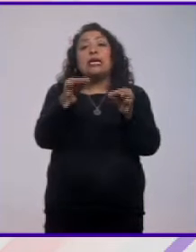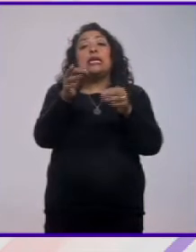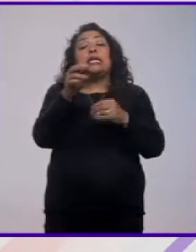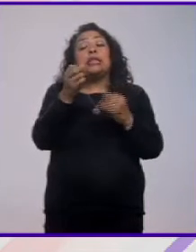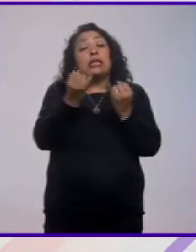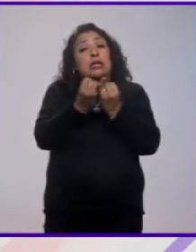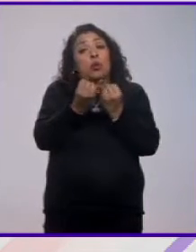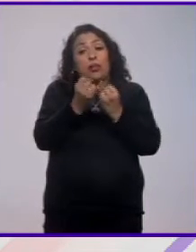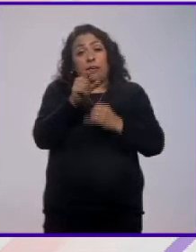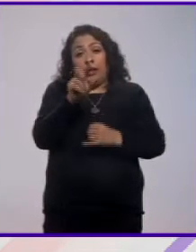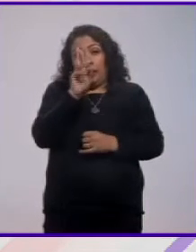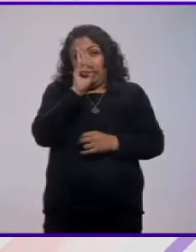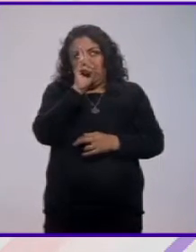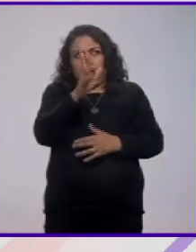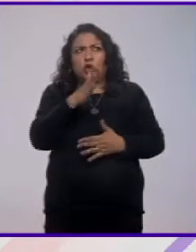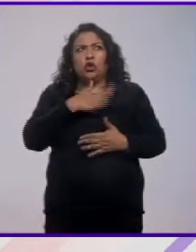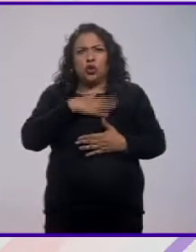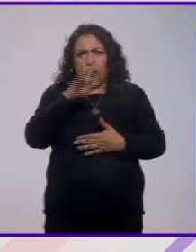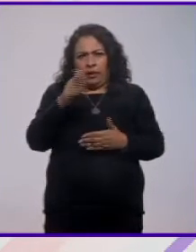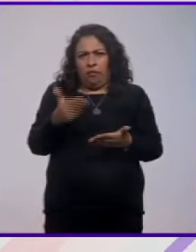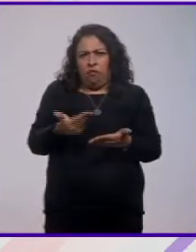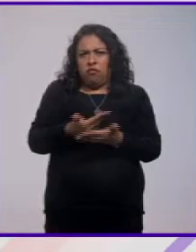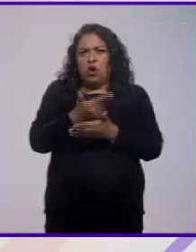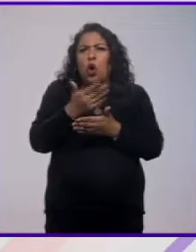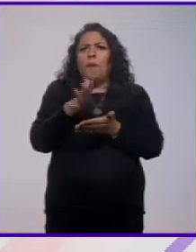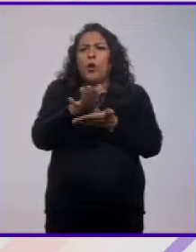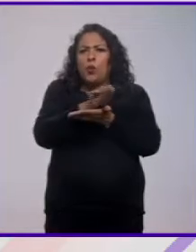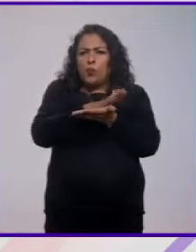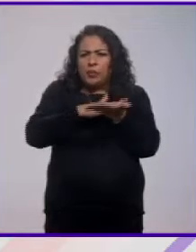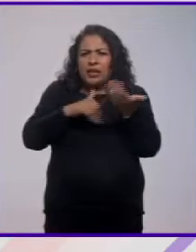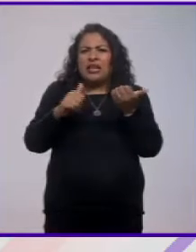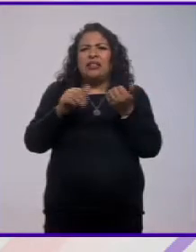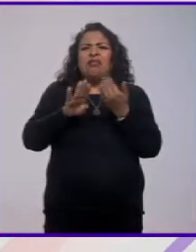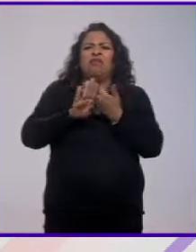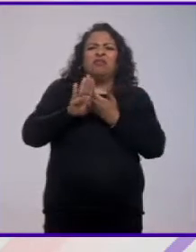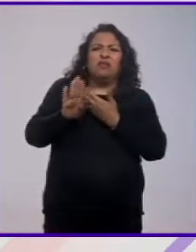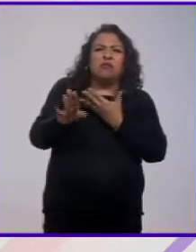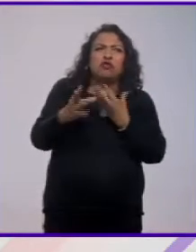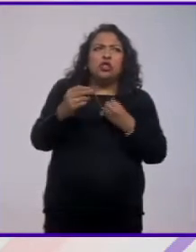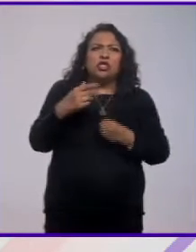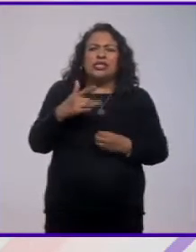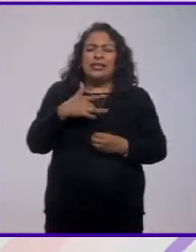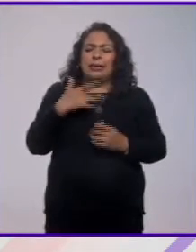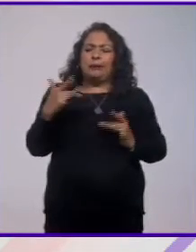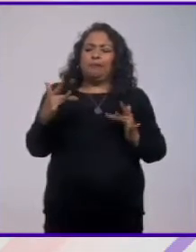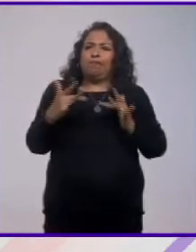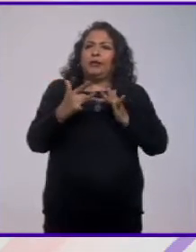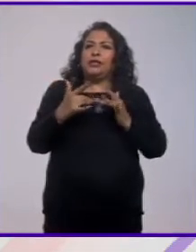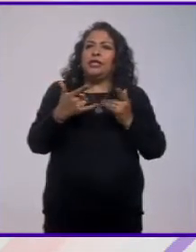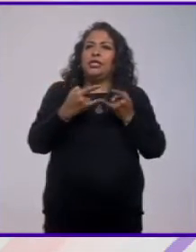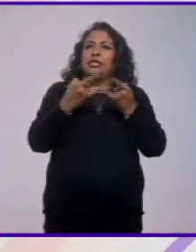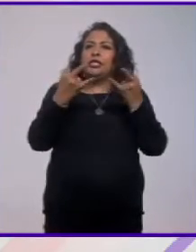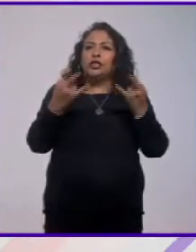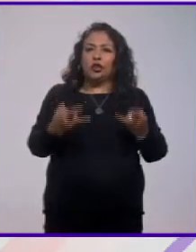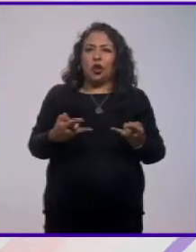¿no? Yo también vengo de origen humilde, de origen marginal, y me sentía muy conectada con la